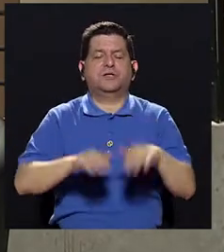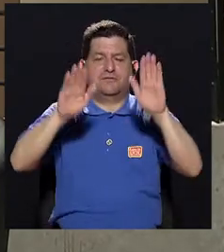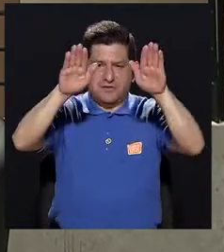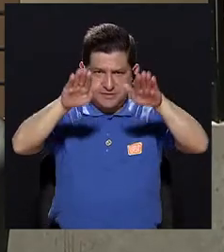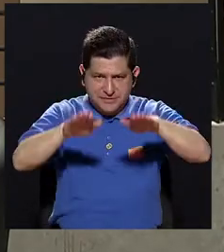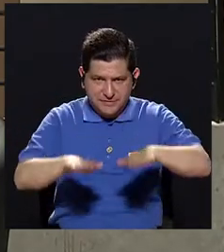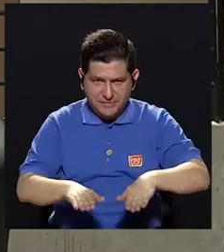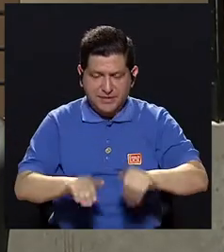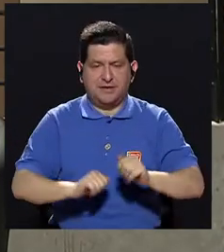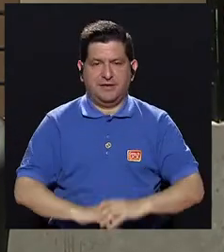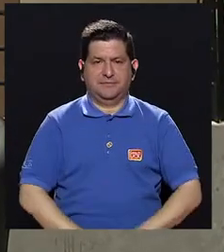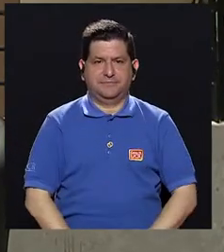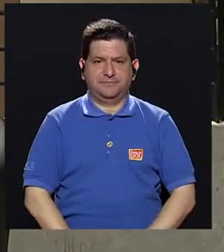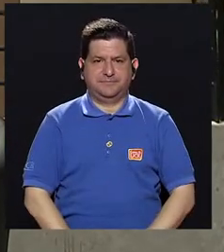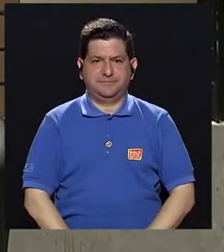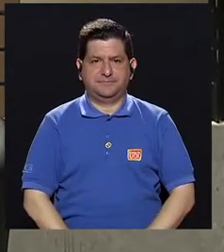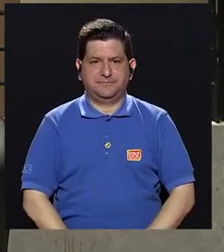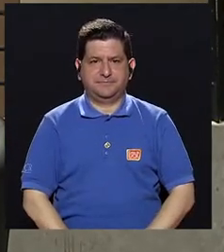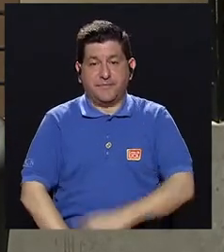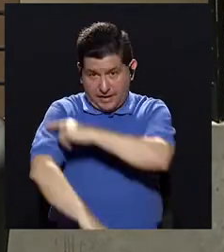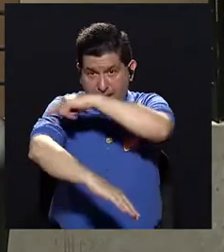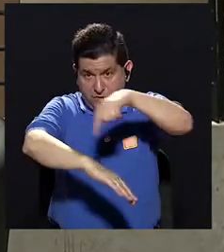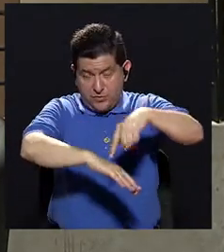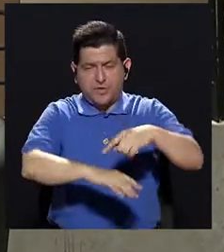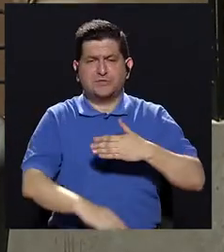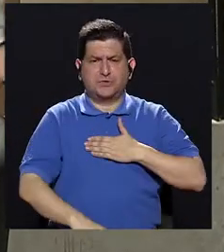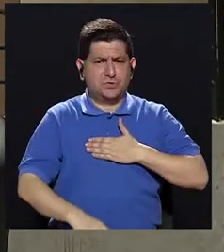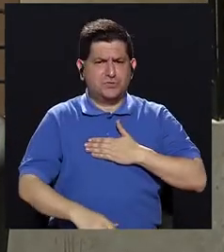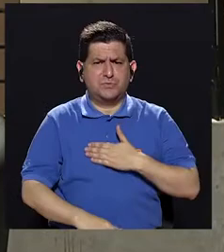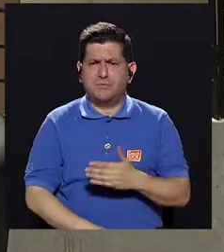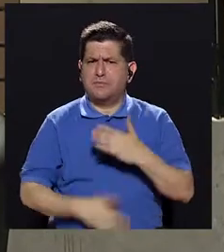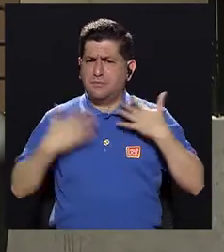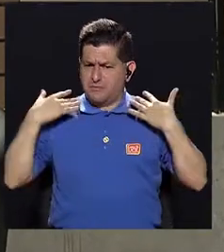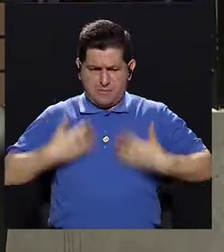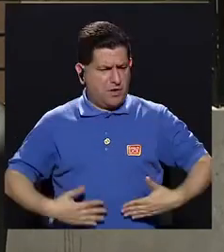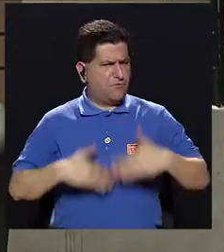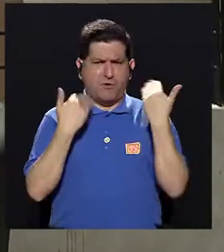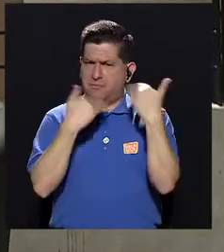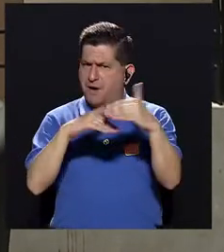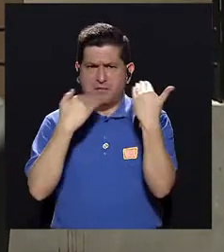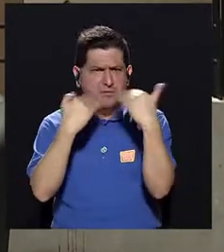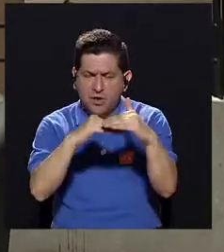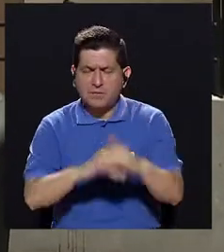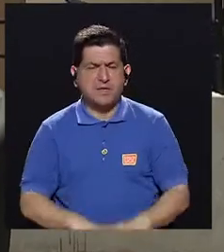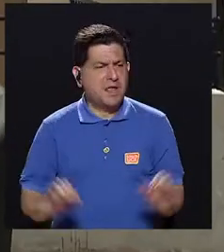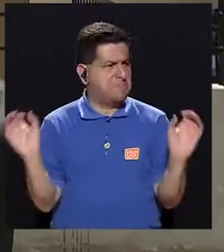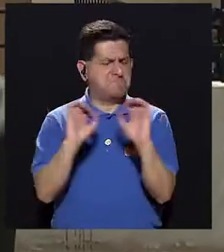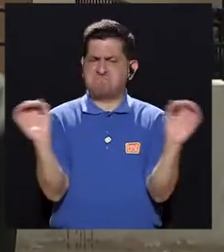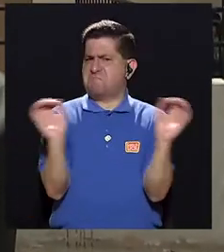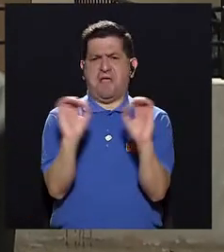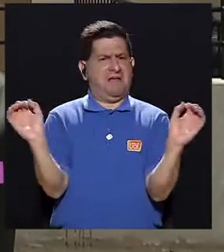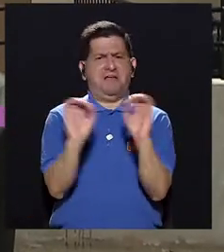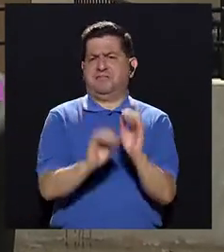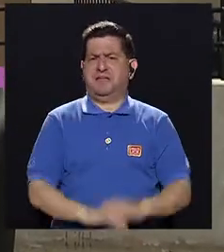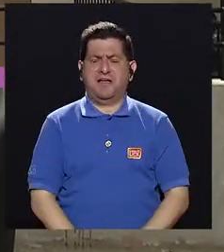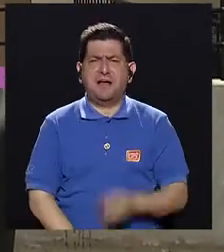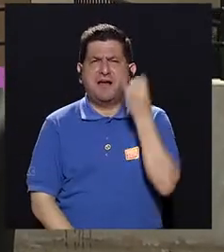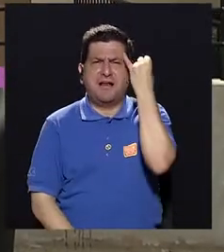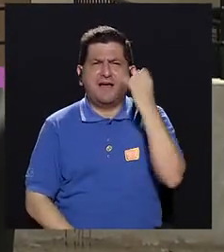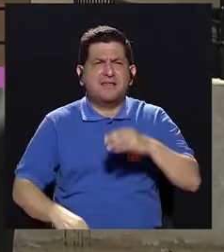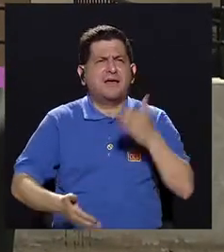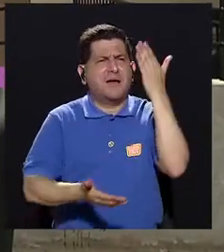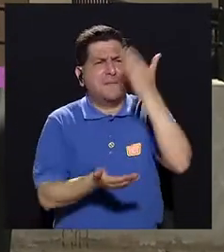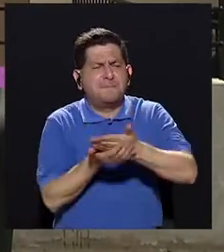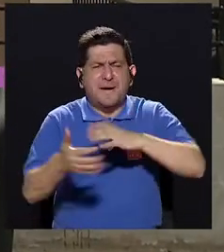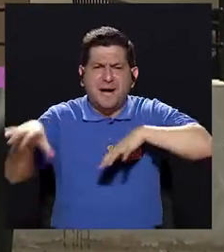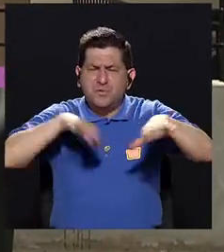bajar. Ok, bajamos los brazos. Es que mi ropa no me está limitando para nada, digamos. La idea de la